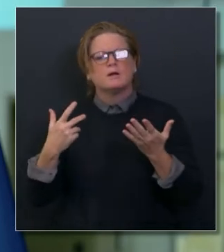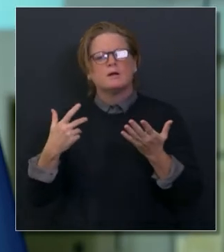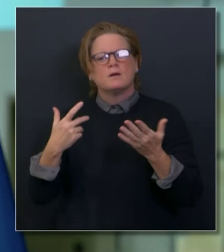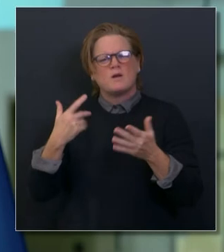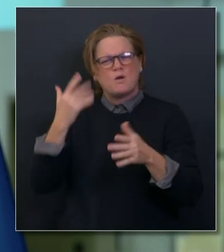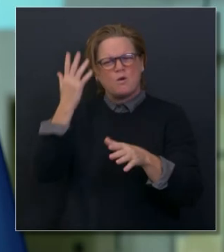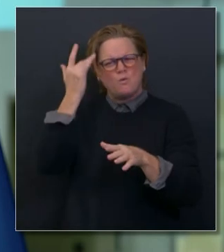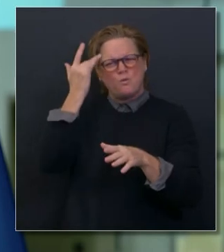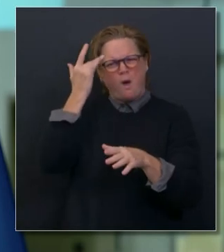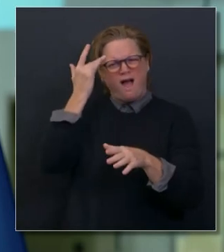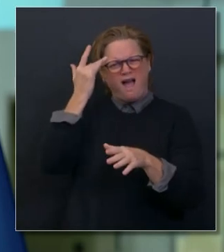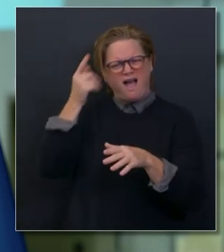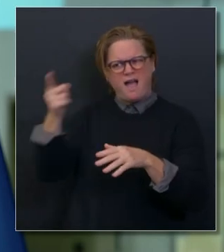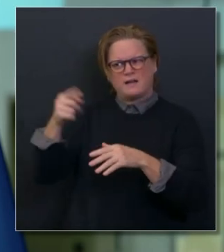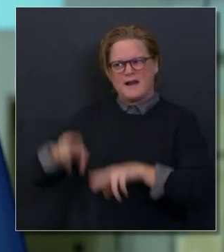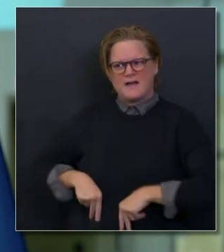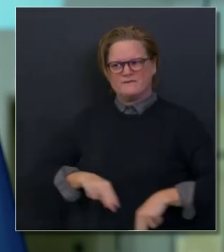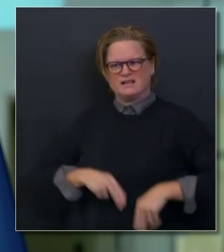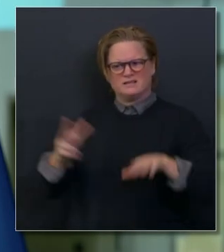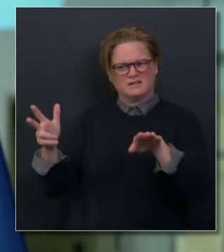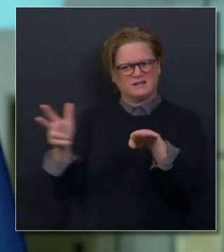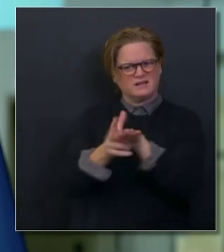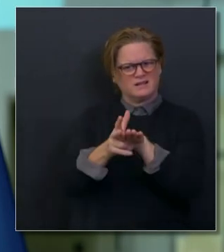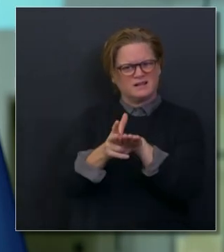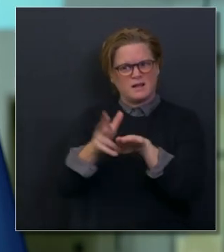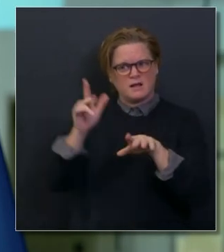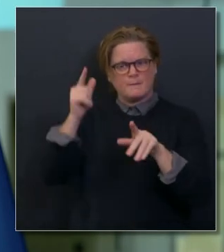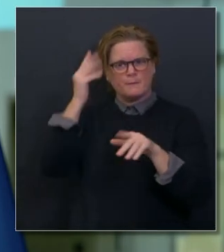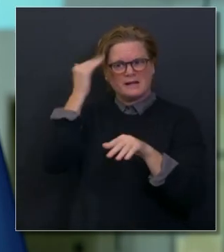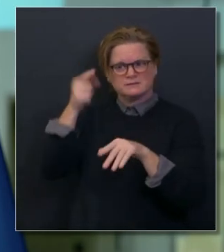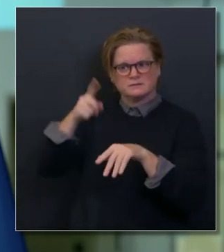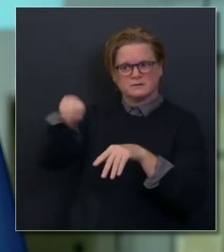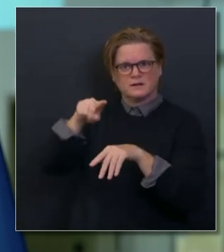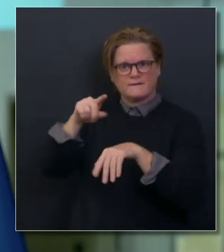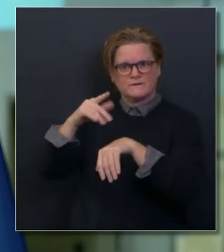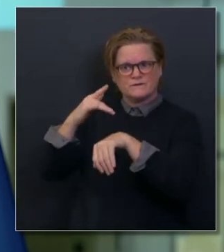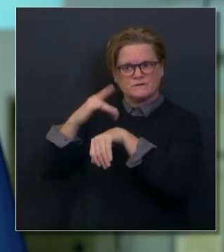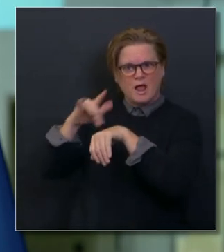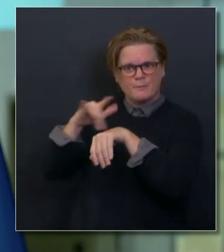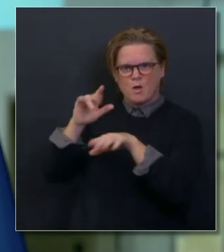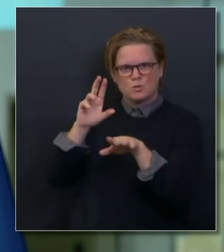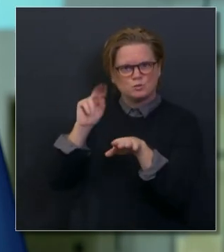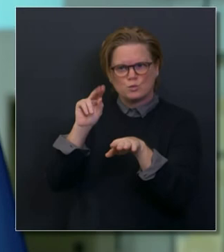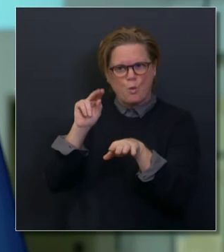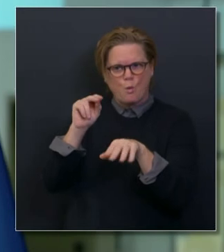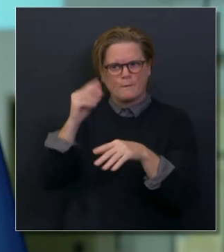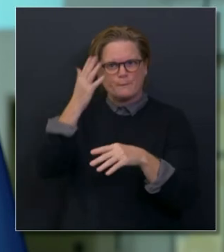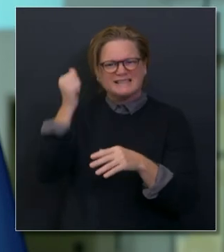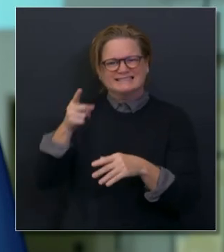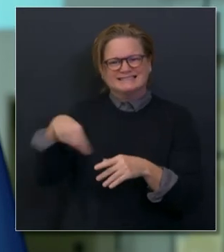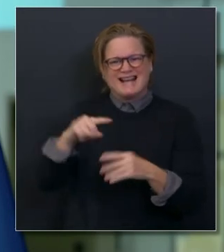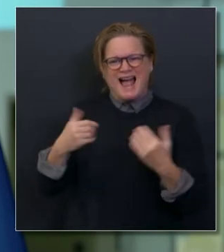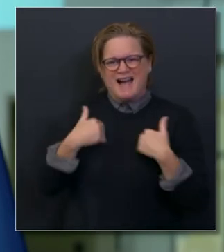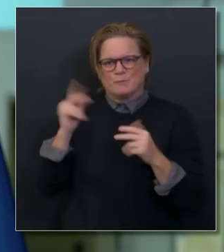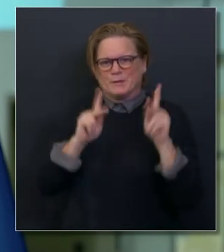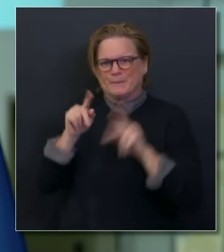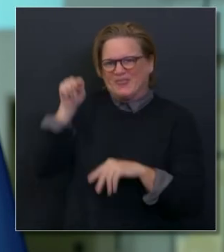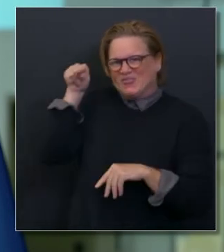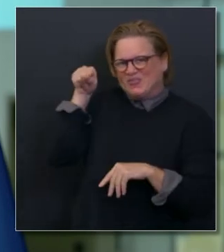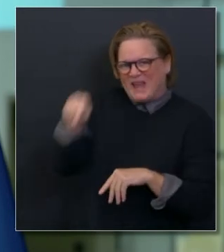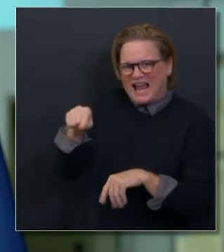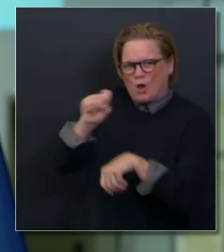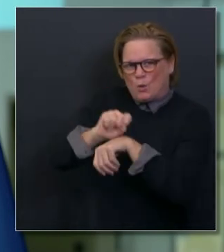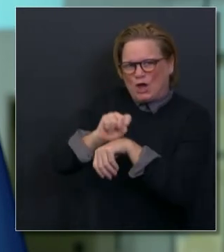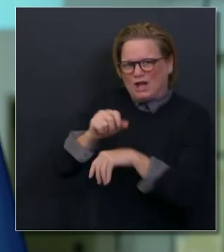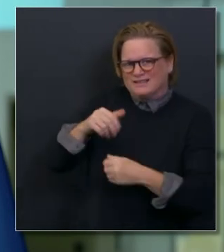se define, sino el talento extraordinario a bordo del buque, el personal humano, los